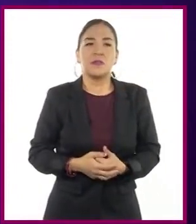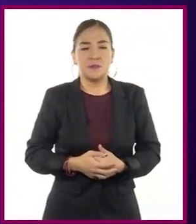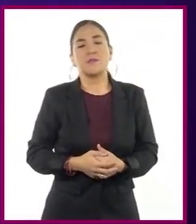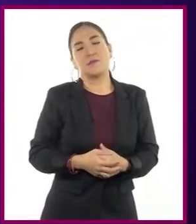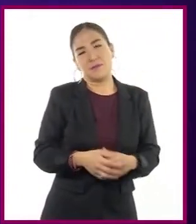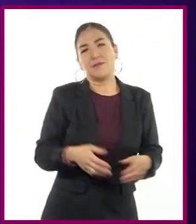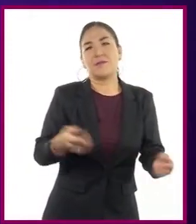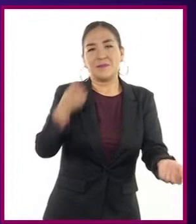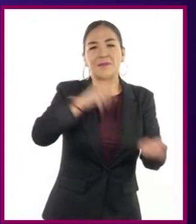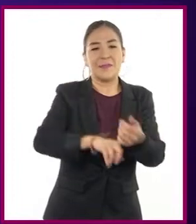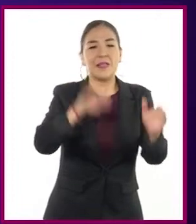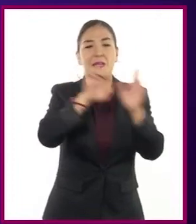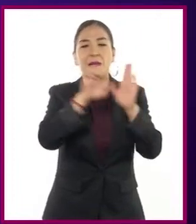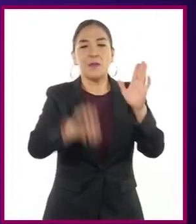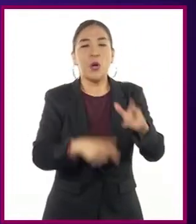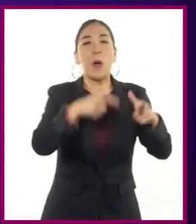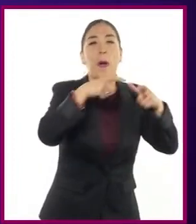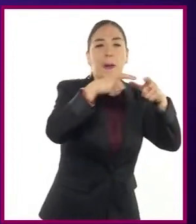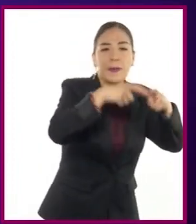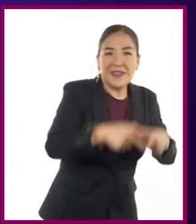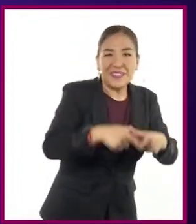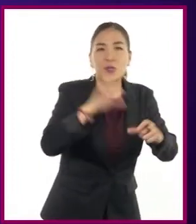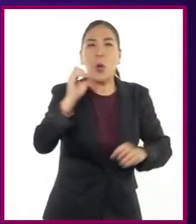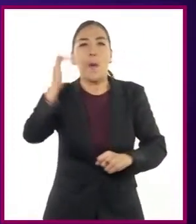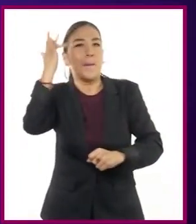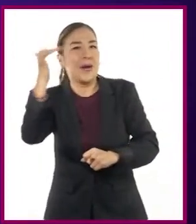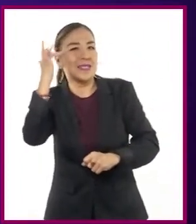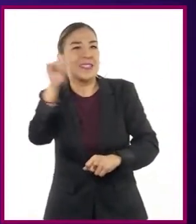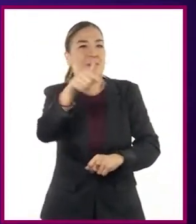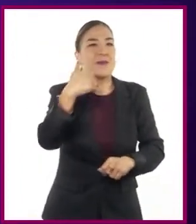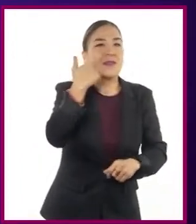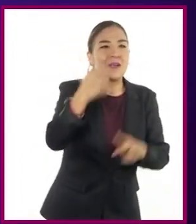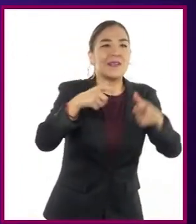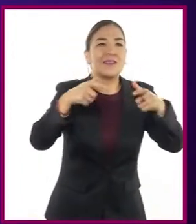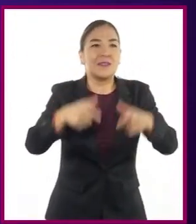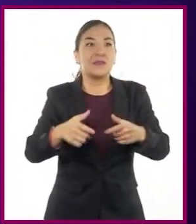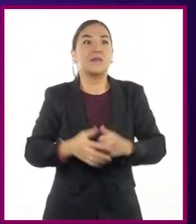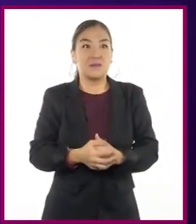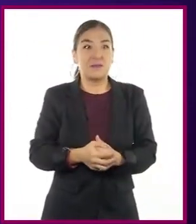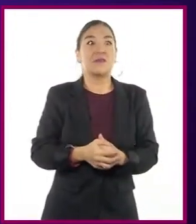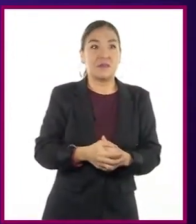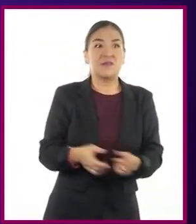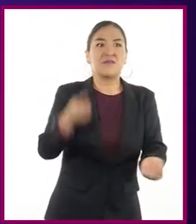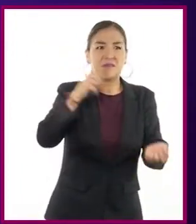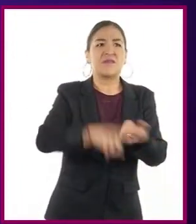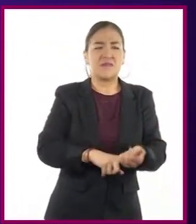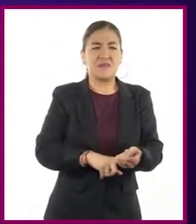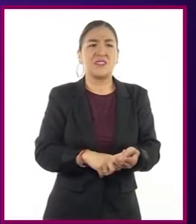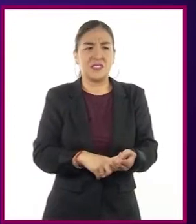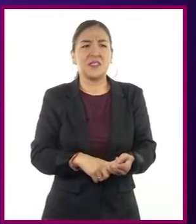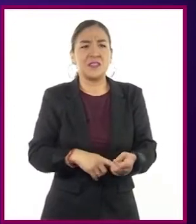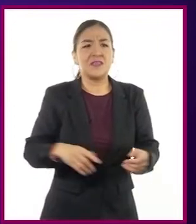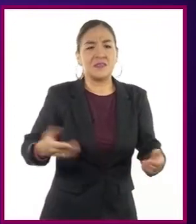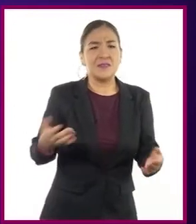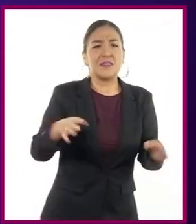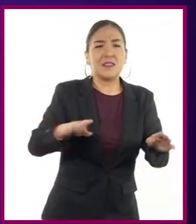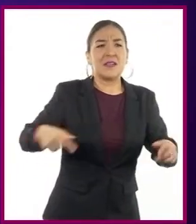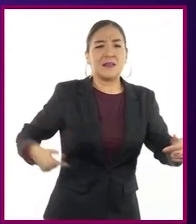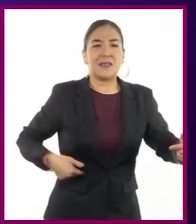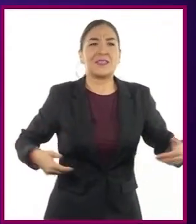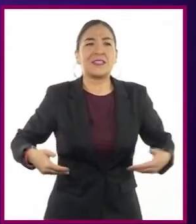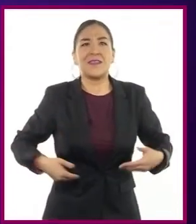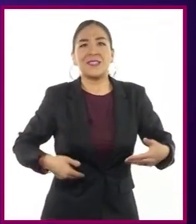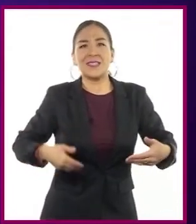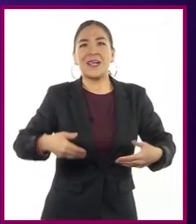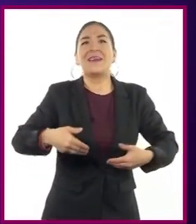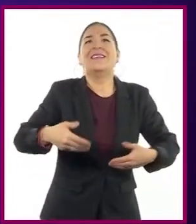ejemplo, podemos desear un disco o un pastel. Si no los tenemos, tal vez nos pongamos un poco tristes o enojados un rato, pero no ocurrirá nada